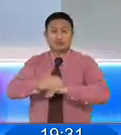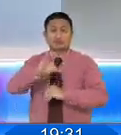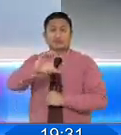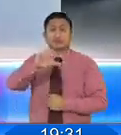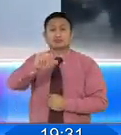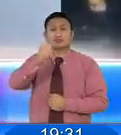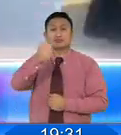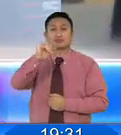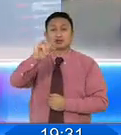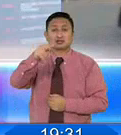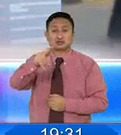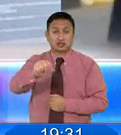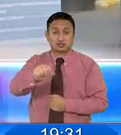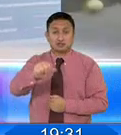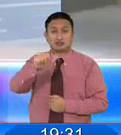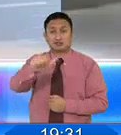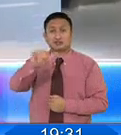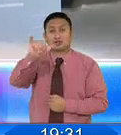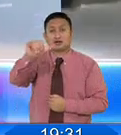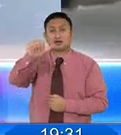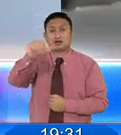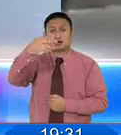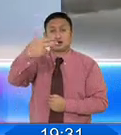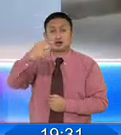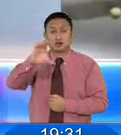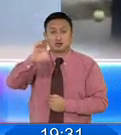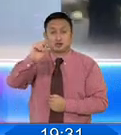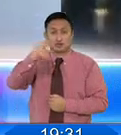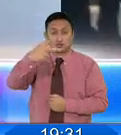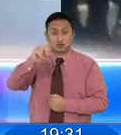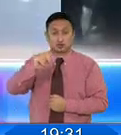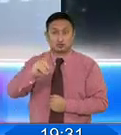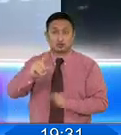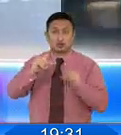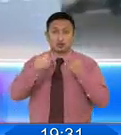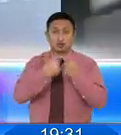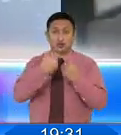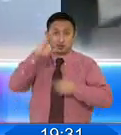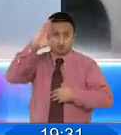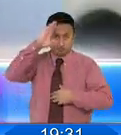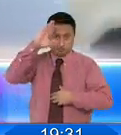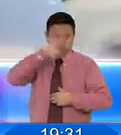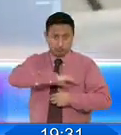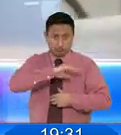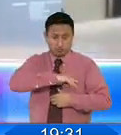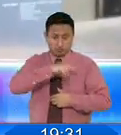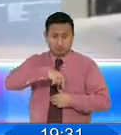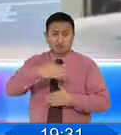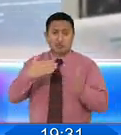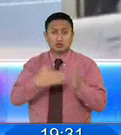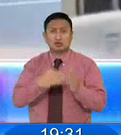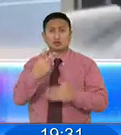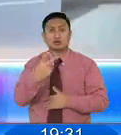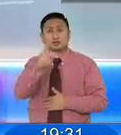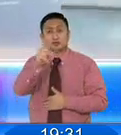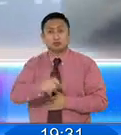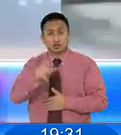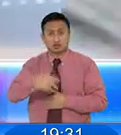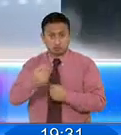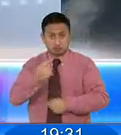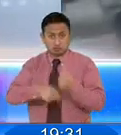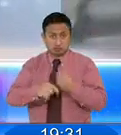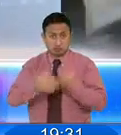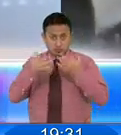y Ayacucho. Allí se observa a un grupo de agentes metropolitanos actuar en contra de dos vendedores informales